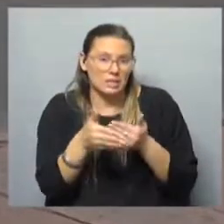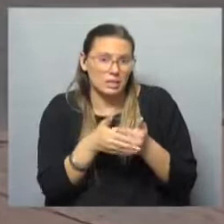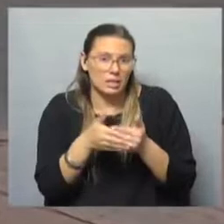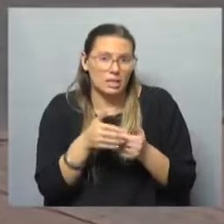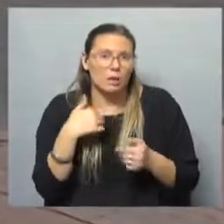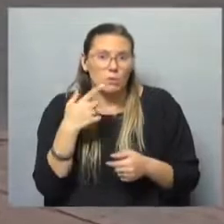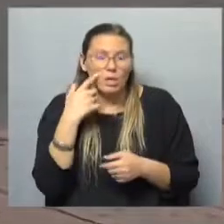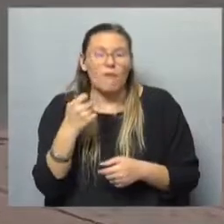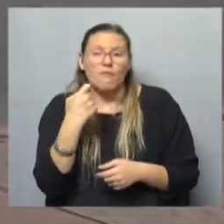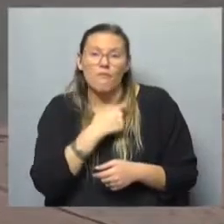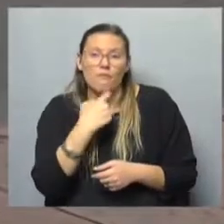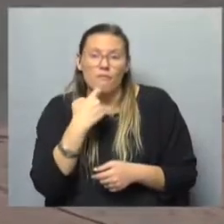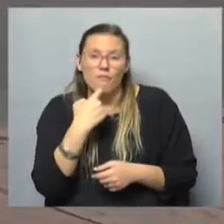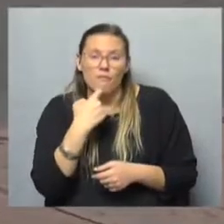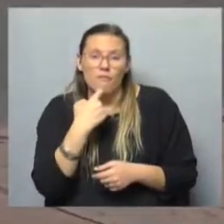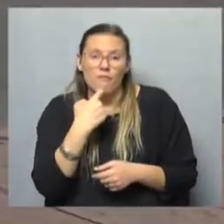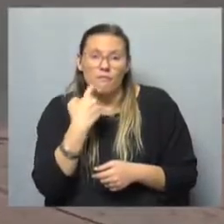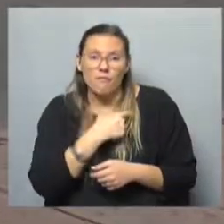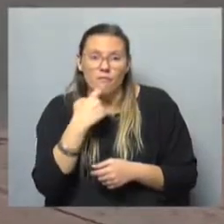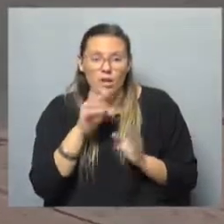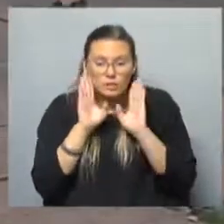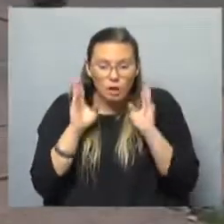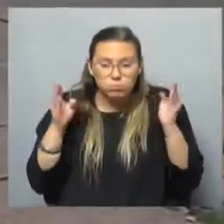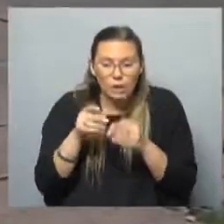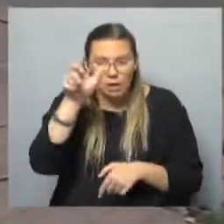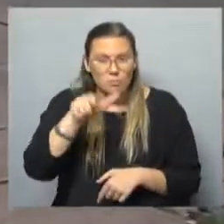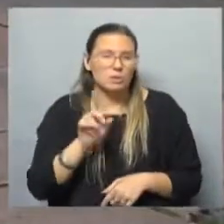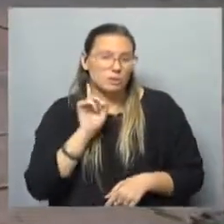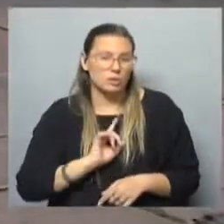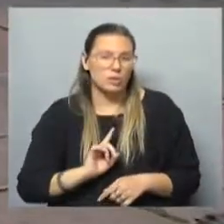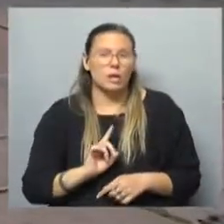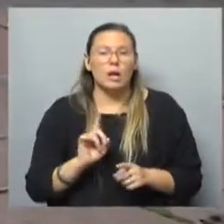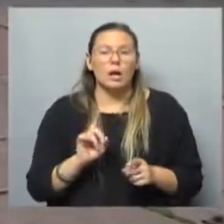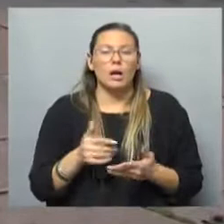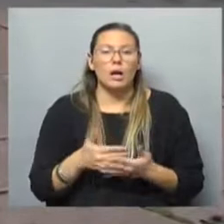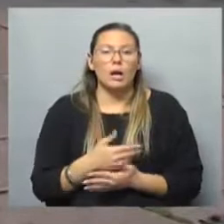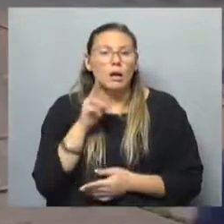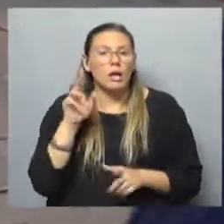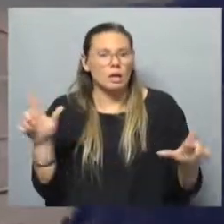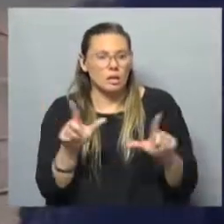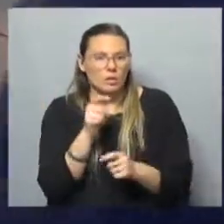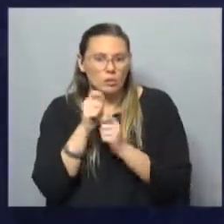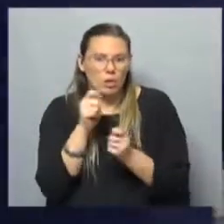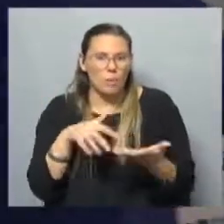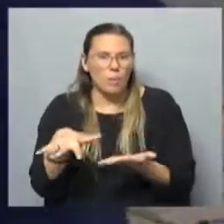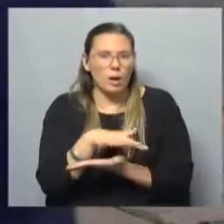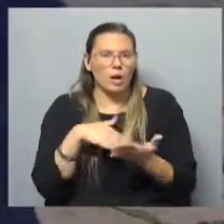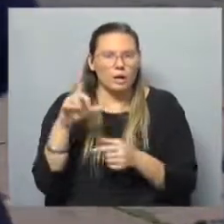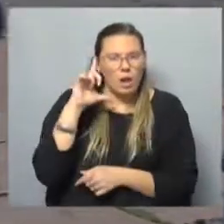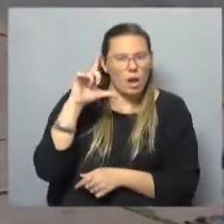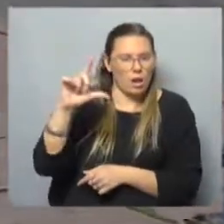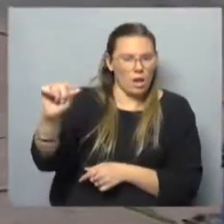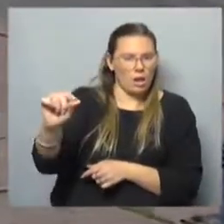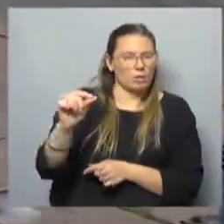que vi fue falta de atención a la víctima. Lo veo en los noticieros que en los barrios alejados